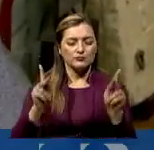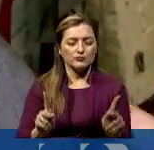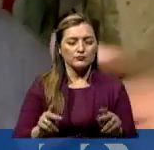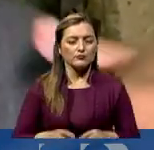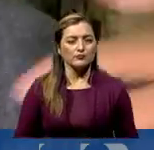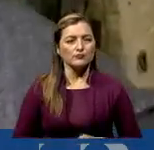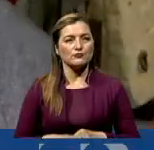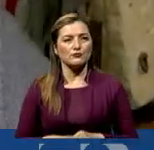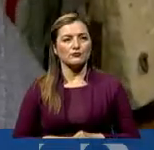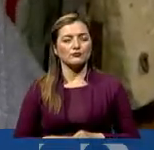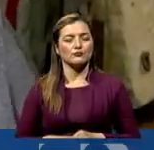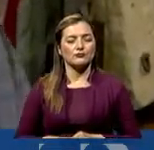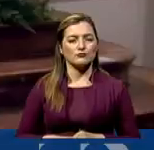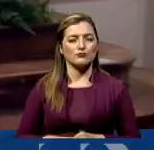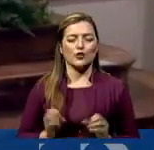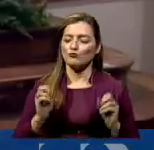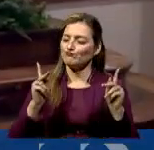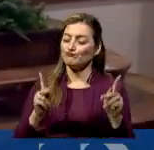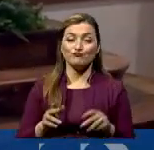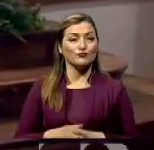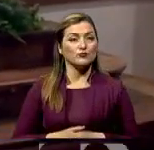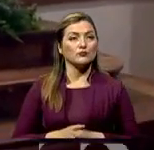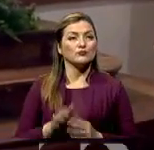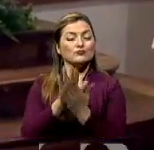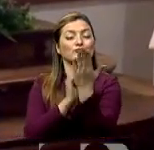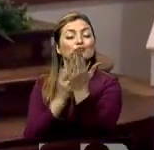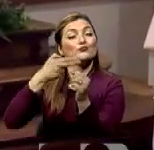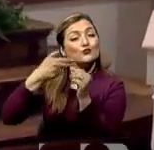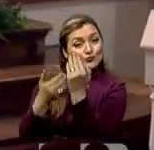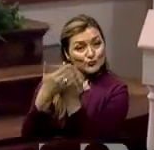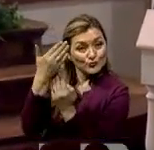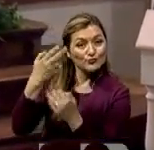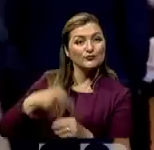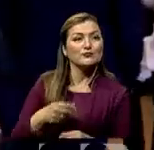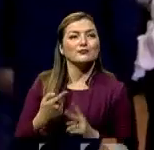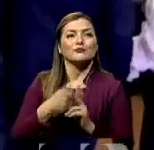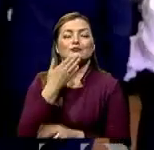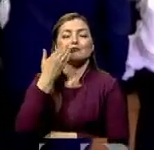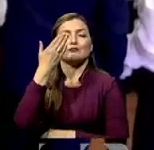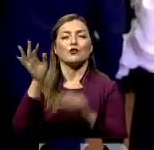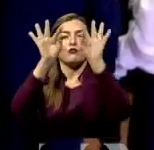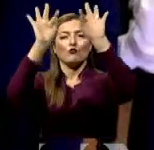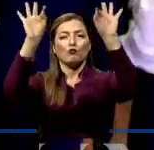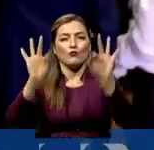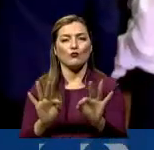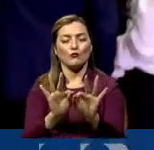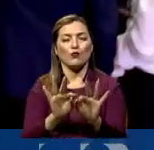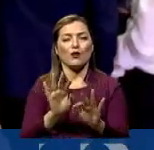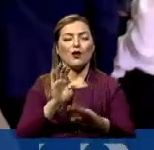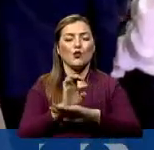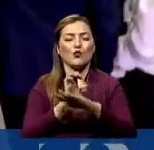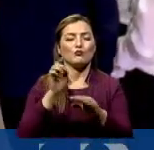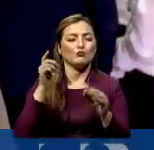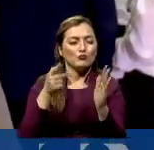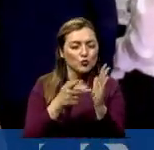tenemos. Nos han abierto las puertas. Ser parte del proyecto es fácil, dijo el ministro. Todo empieza con un formulario que tienen que llenar en ecuador.travel.